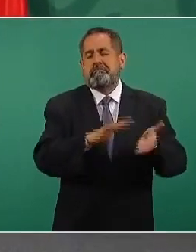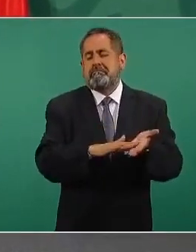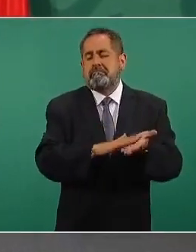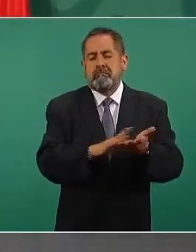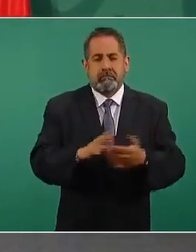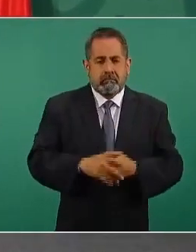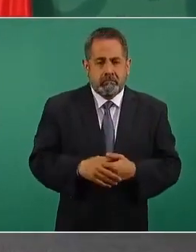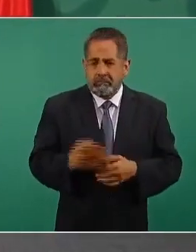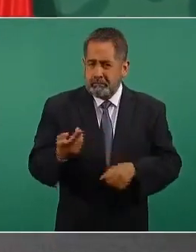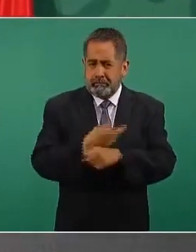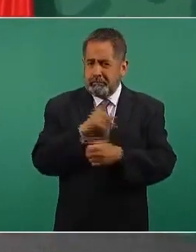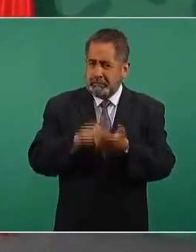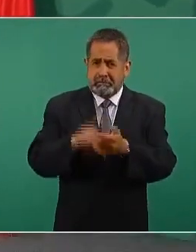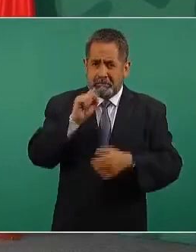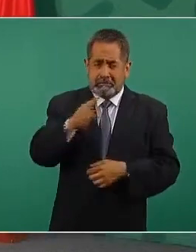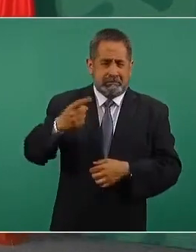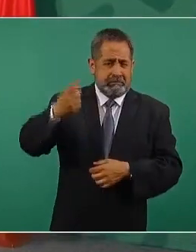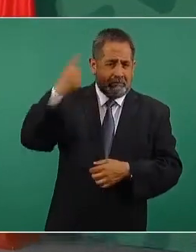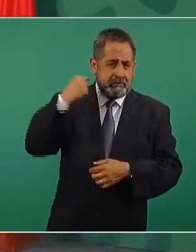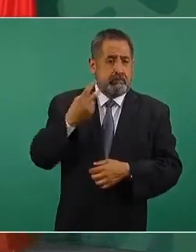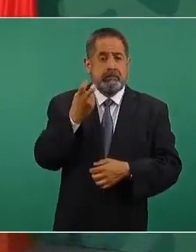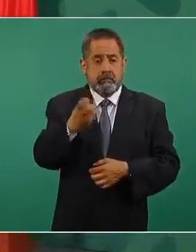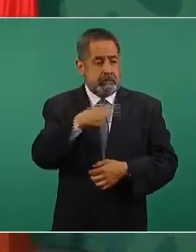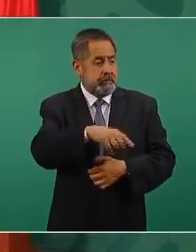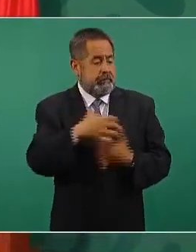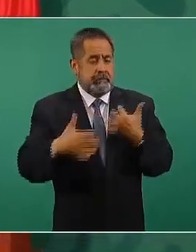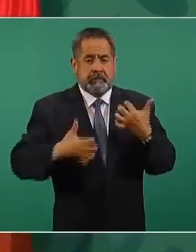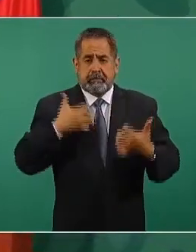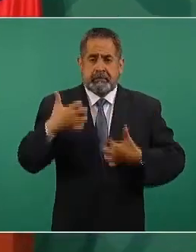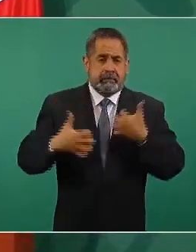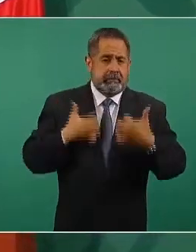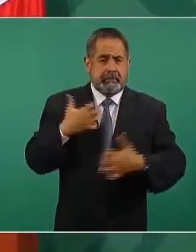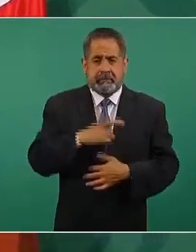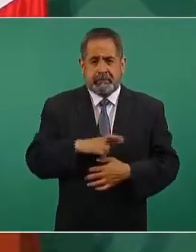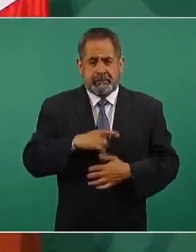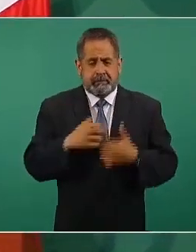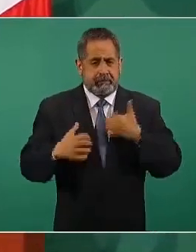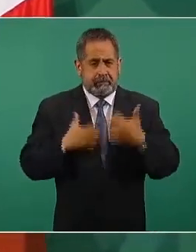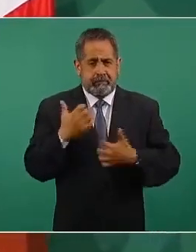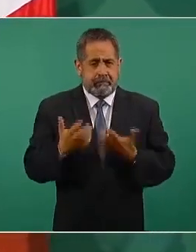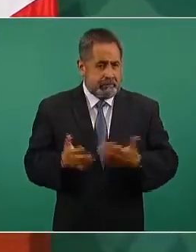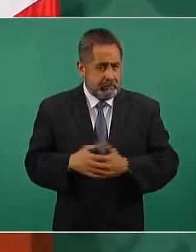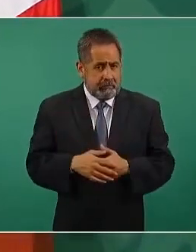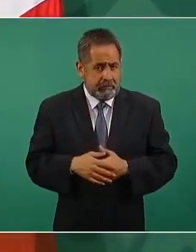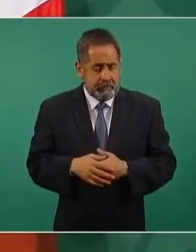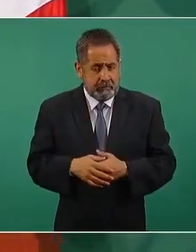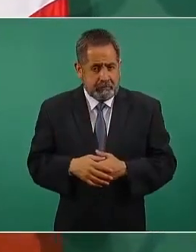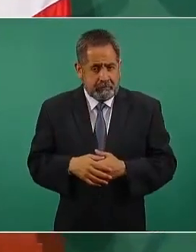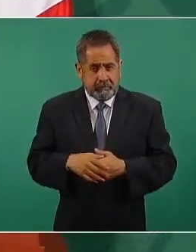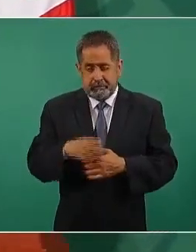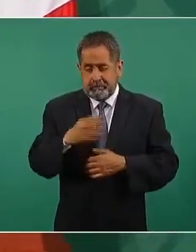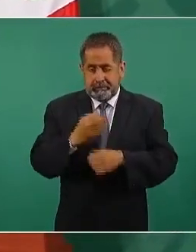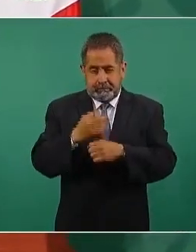como pasaba. De ahí el enojo que tienen. ¿Saben qué están ahora